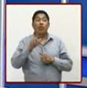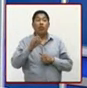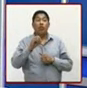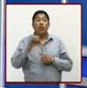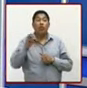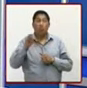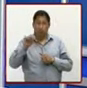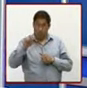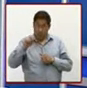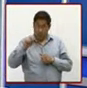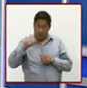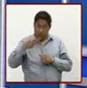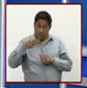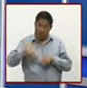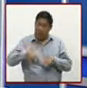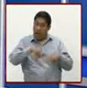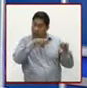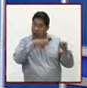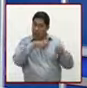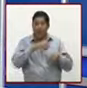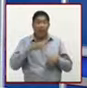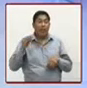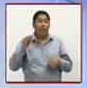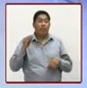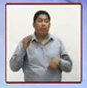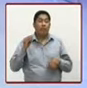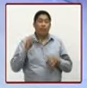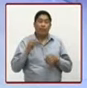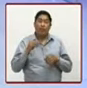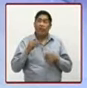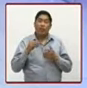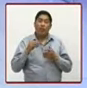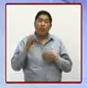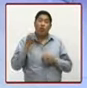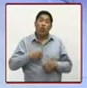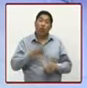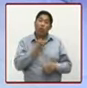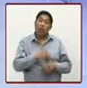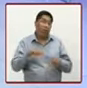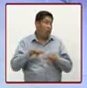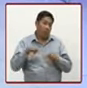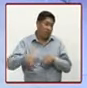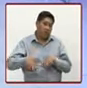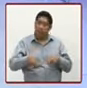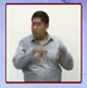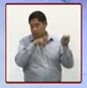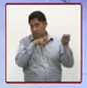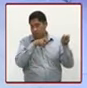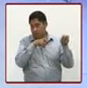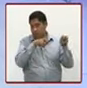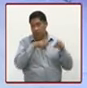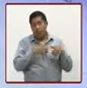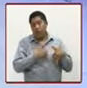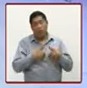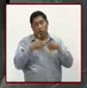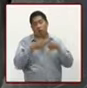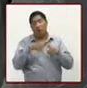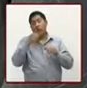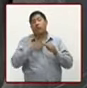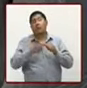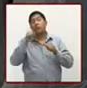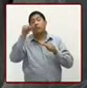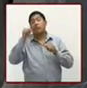Old Boys, esto por la Copa Sudamericana, y el Bragantino estará recibiendo a Oriente Petrolero también por la Copa Sudamericana. Un